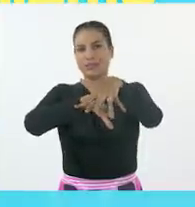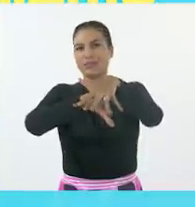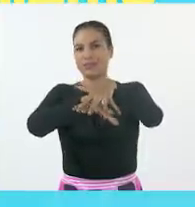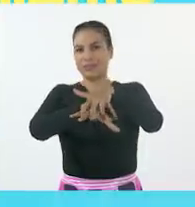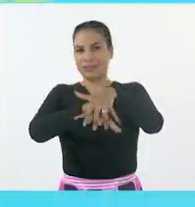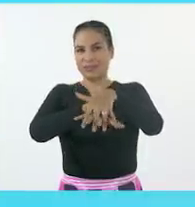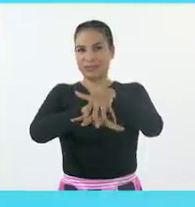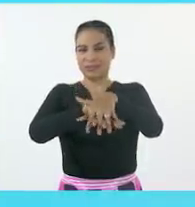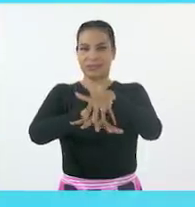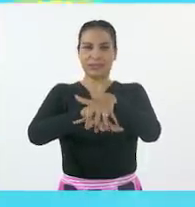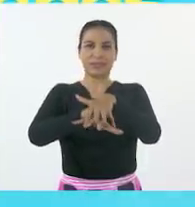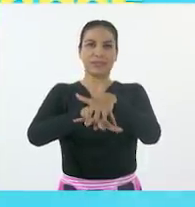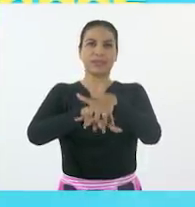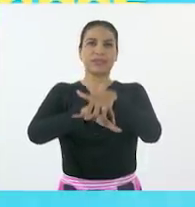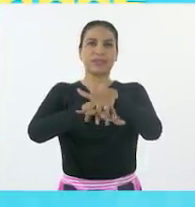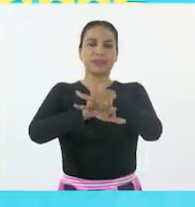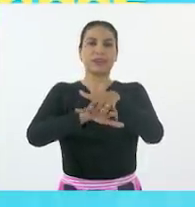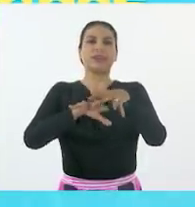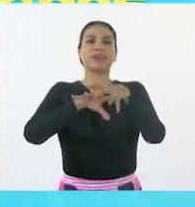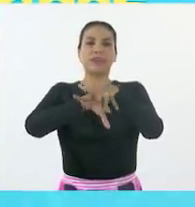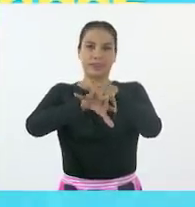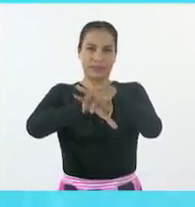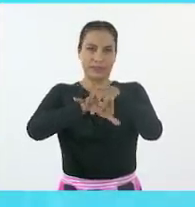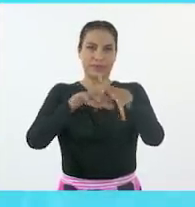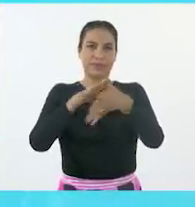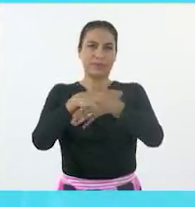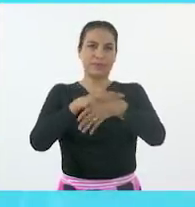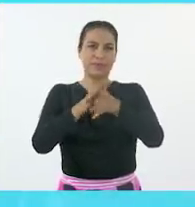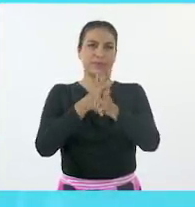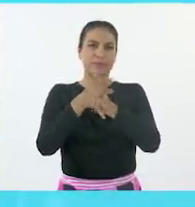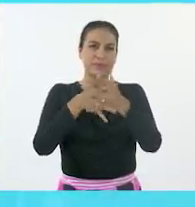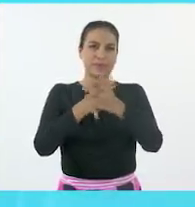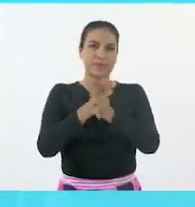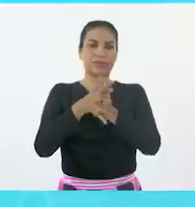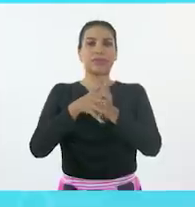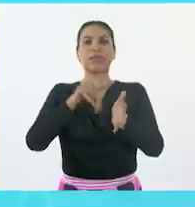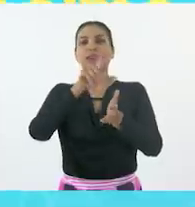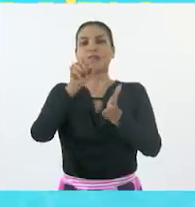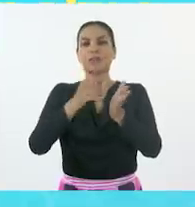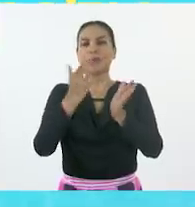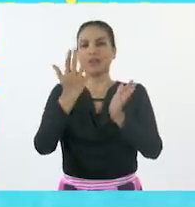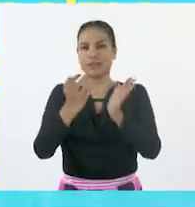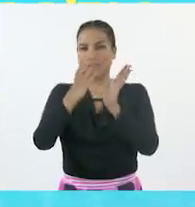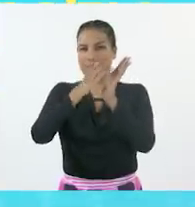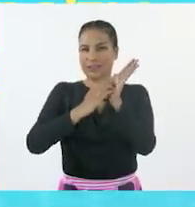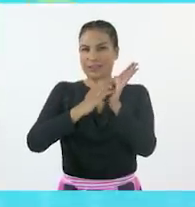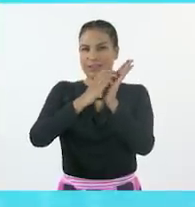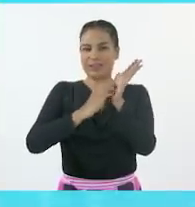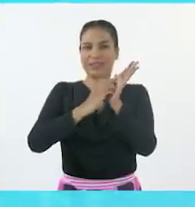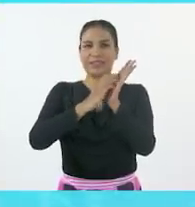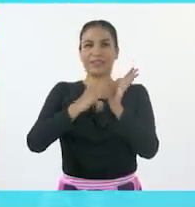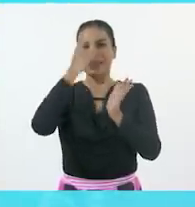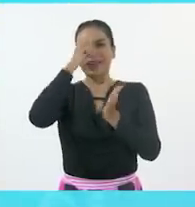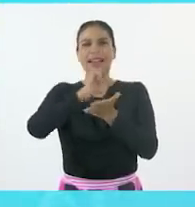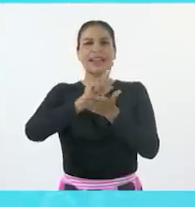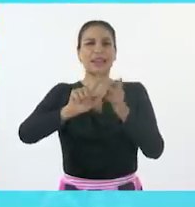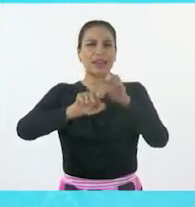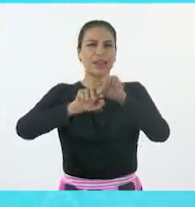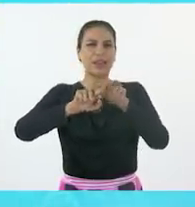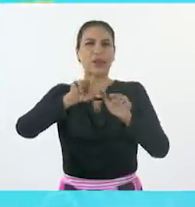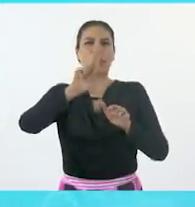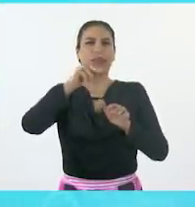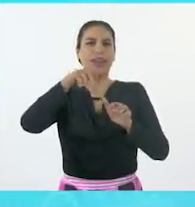la otra mano. Frota los dedos. Ahora haz como que rasguñas la palma de tus manos para lavar tus